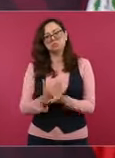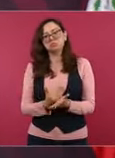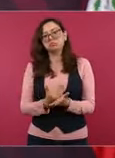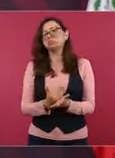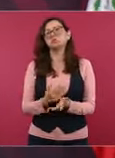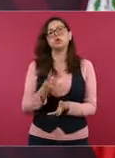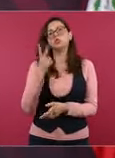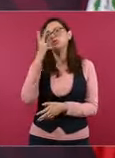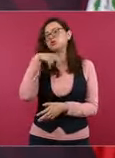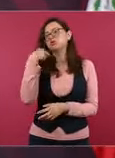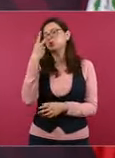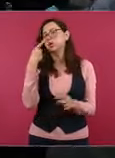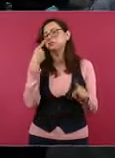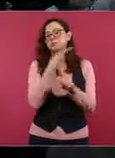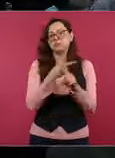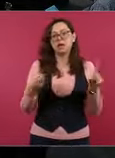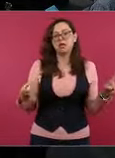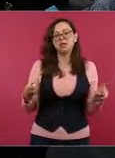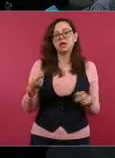2 horas y media, 3 horas,